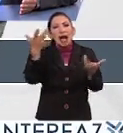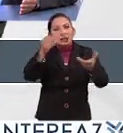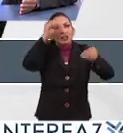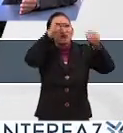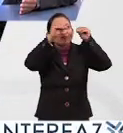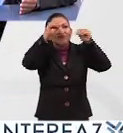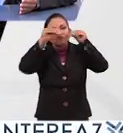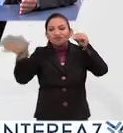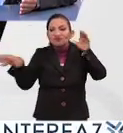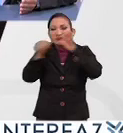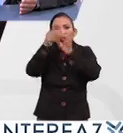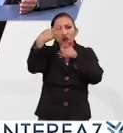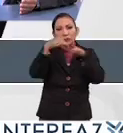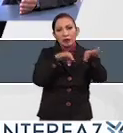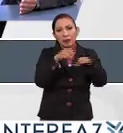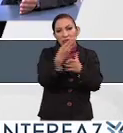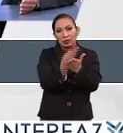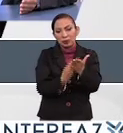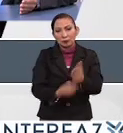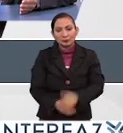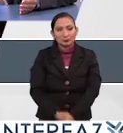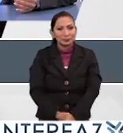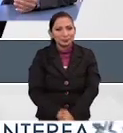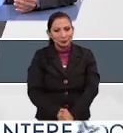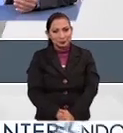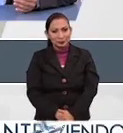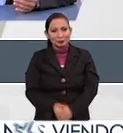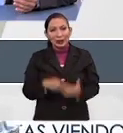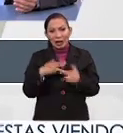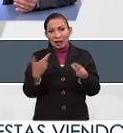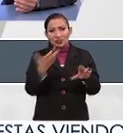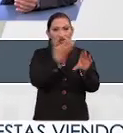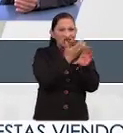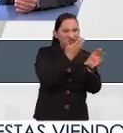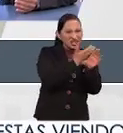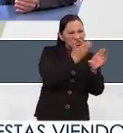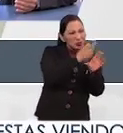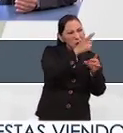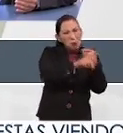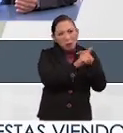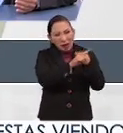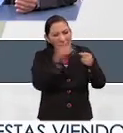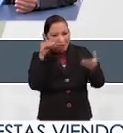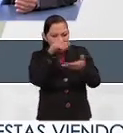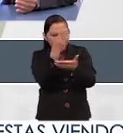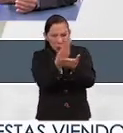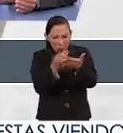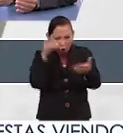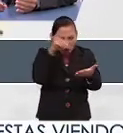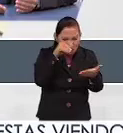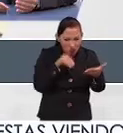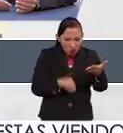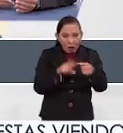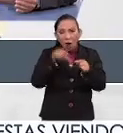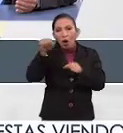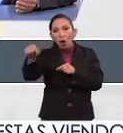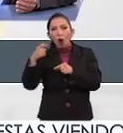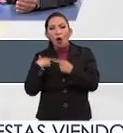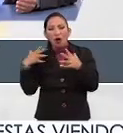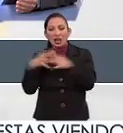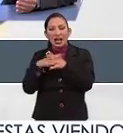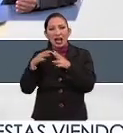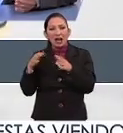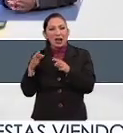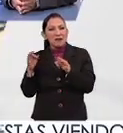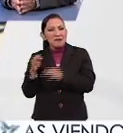retratando a través de su trabajo, como la relación con los Estados Unidos, la Guerra